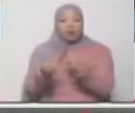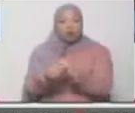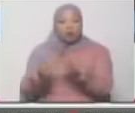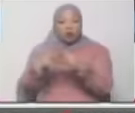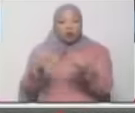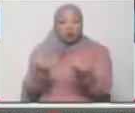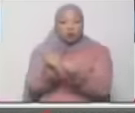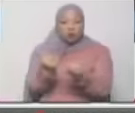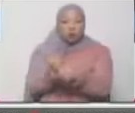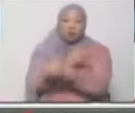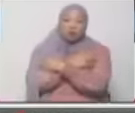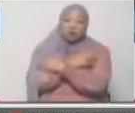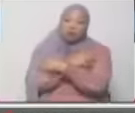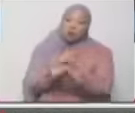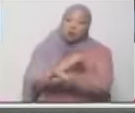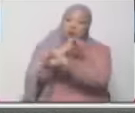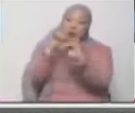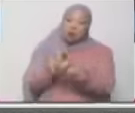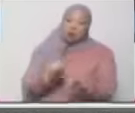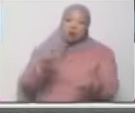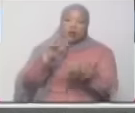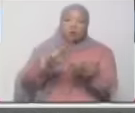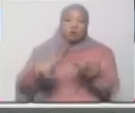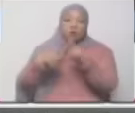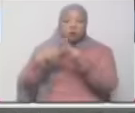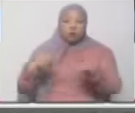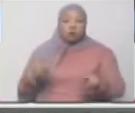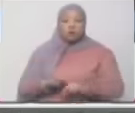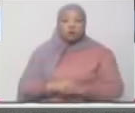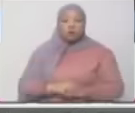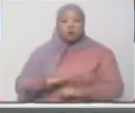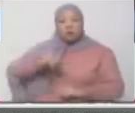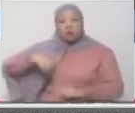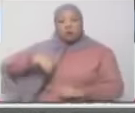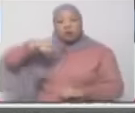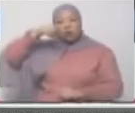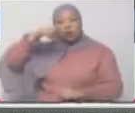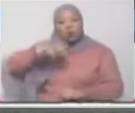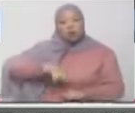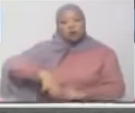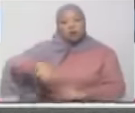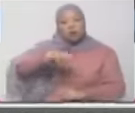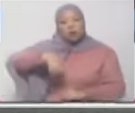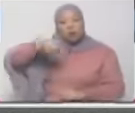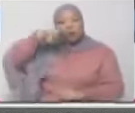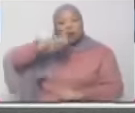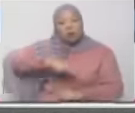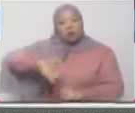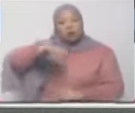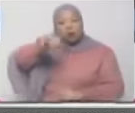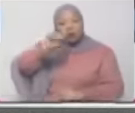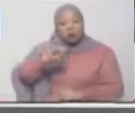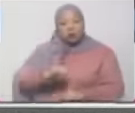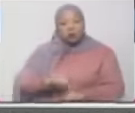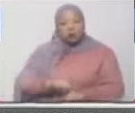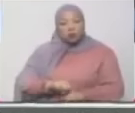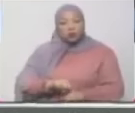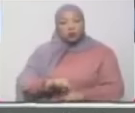para felicidad y paz de nuestros pueblos, de los pueblos del sur.